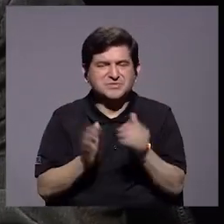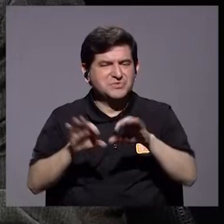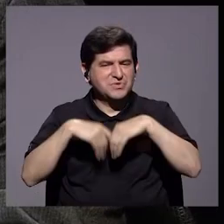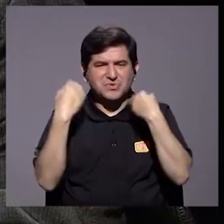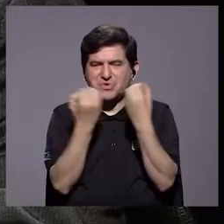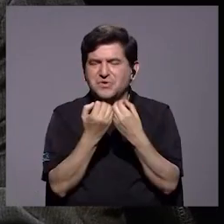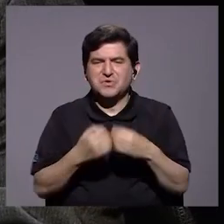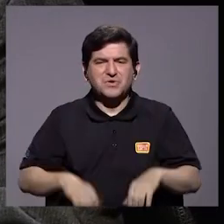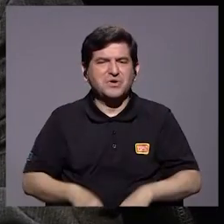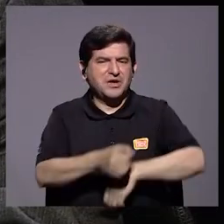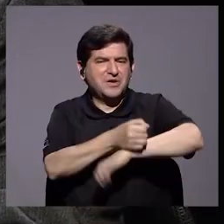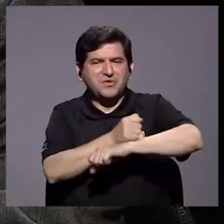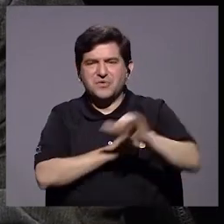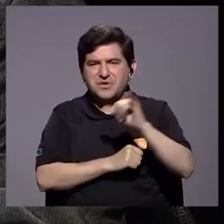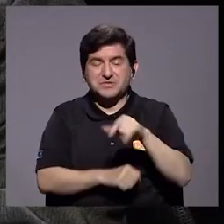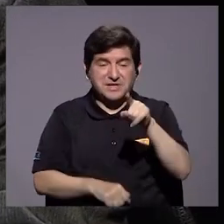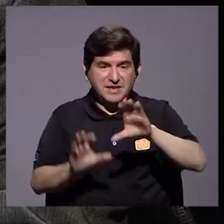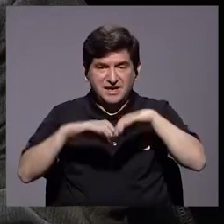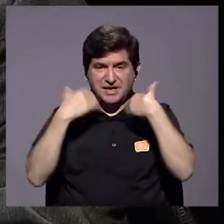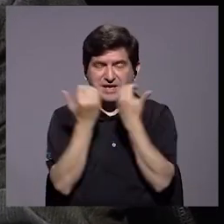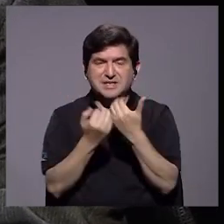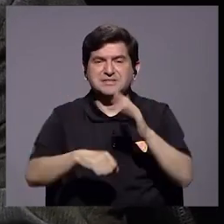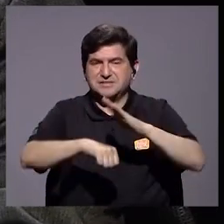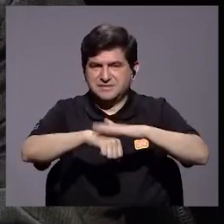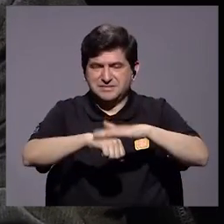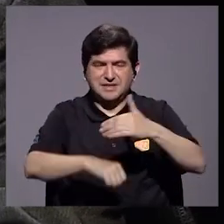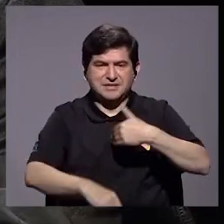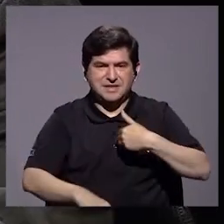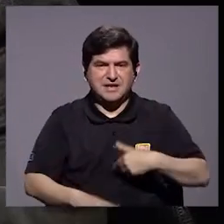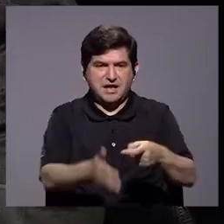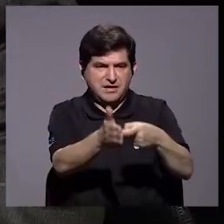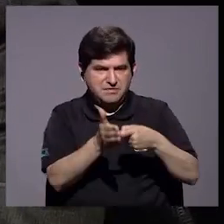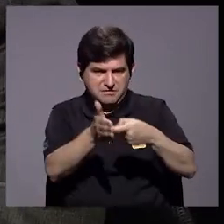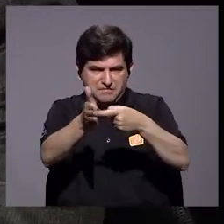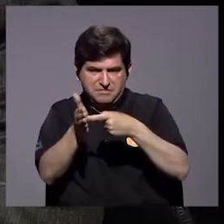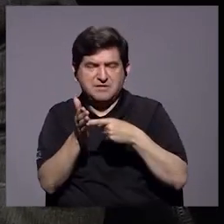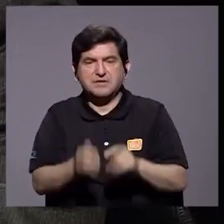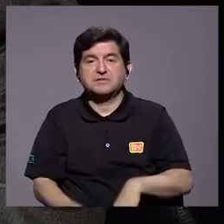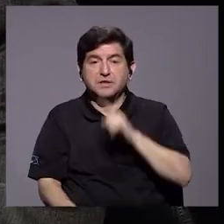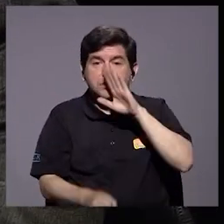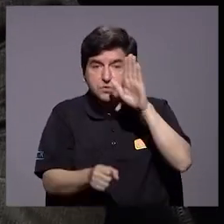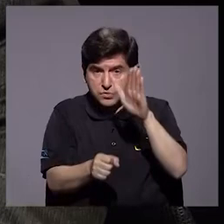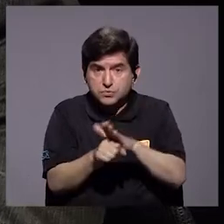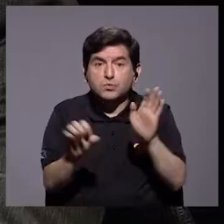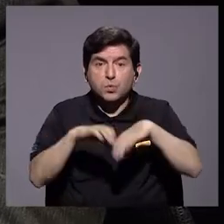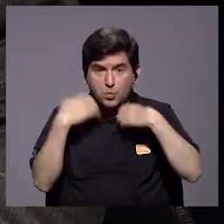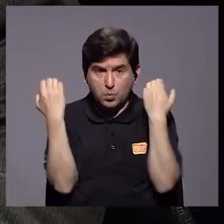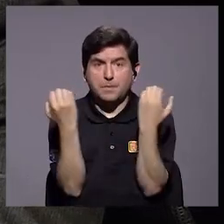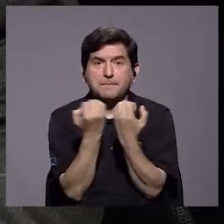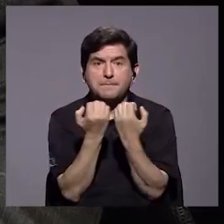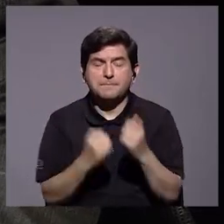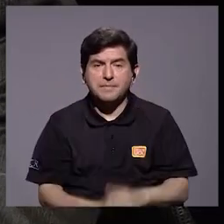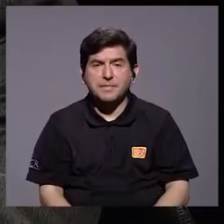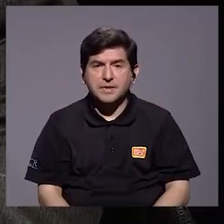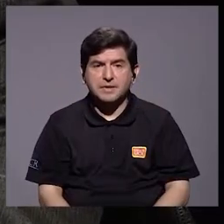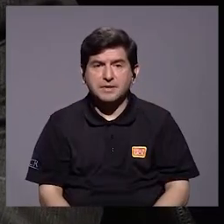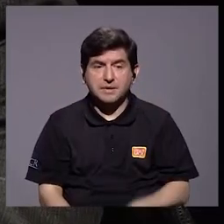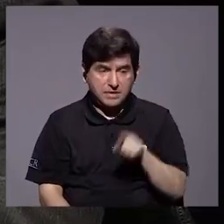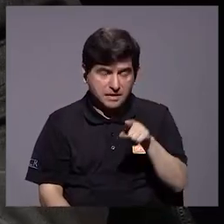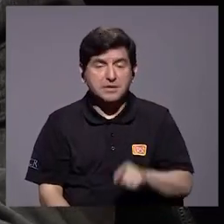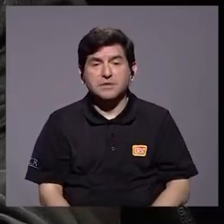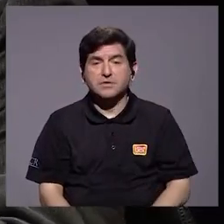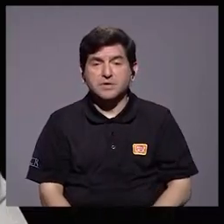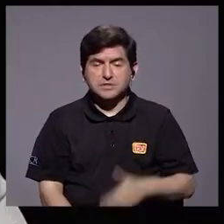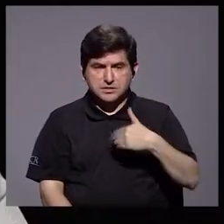porque esa comisión de licencias tiene una serie de requisitos que deben cumplir los equipos entre ellos estar al día con la